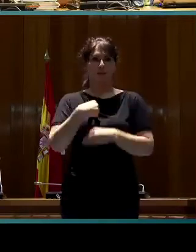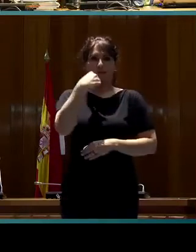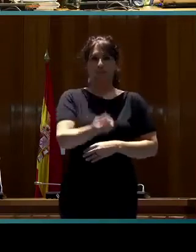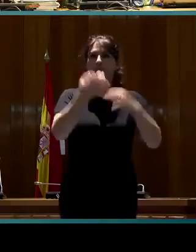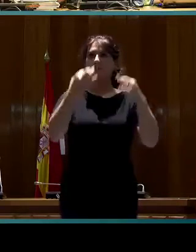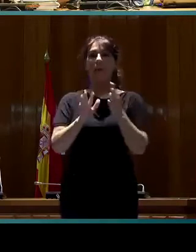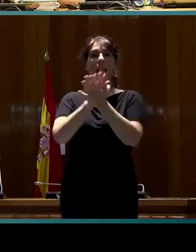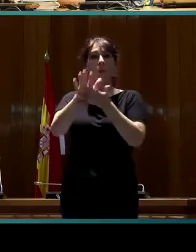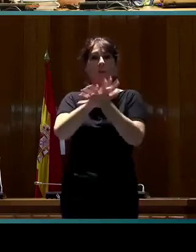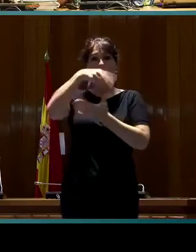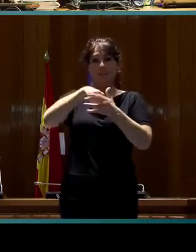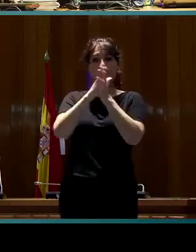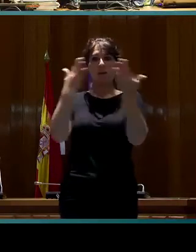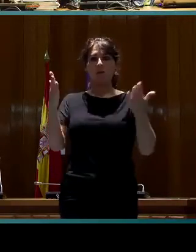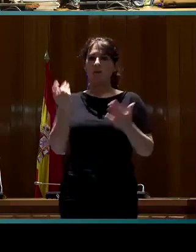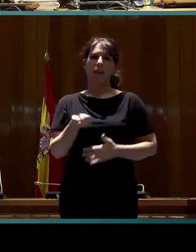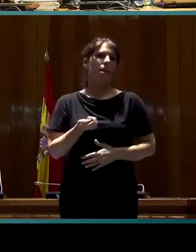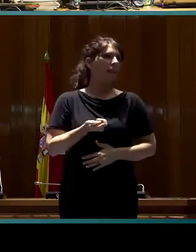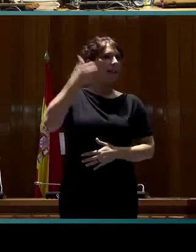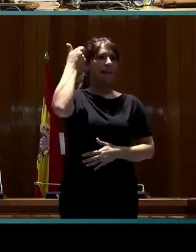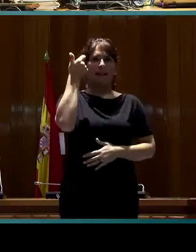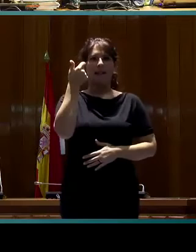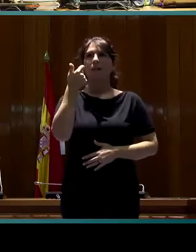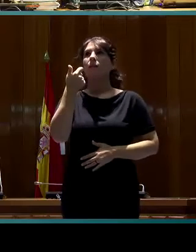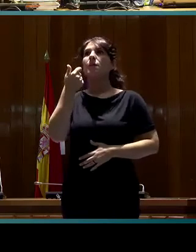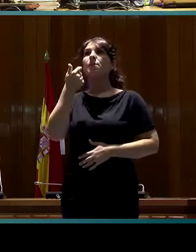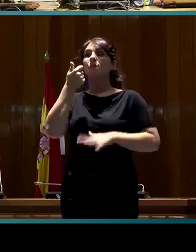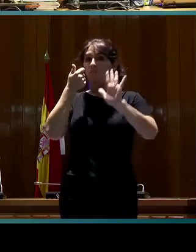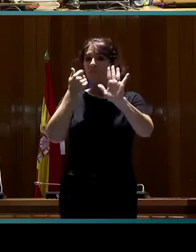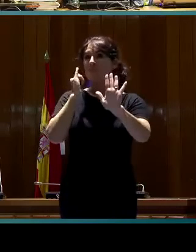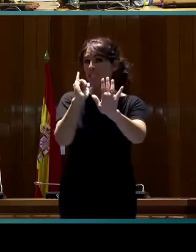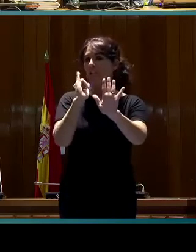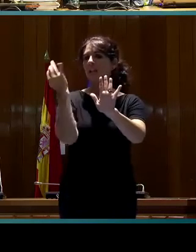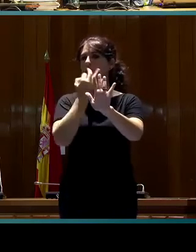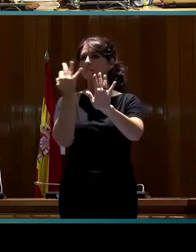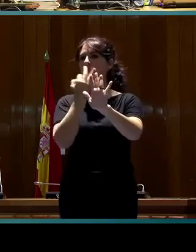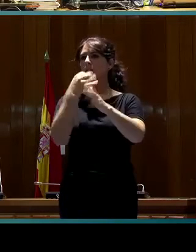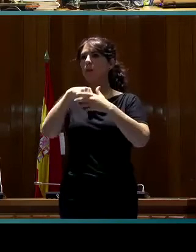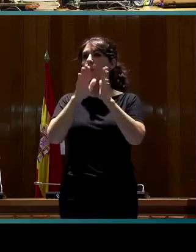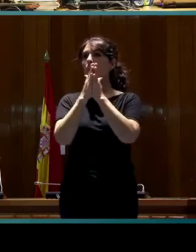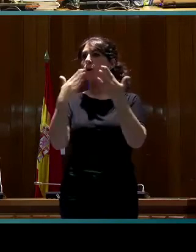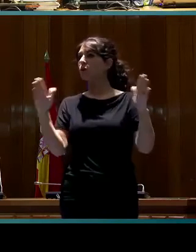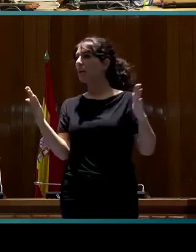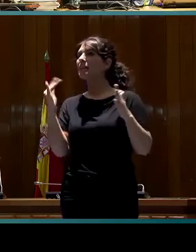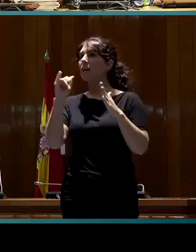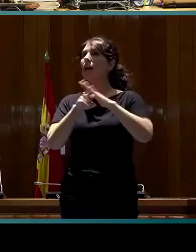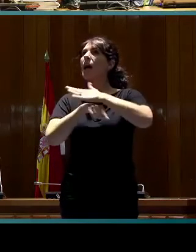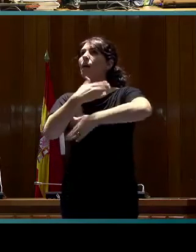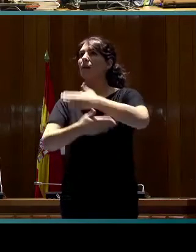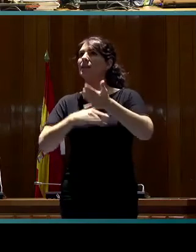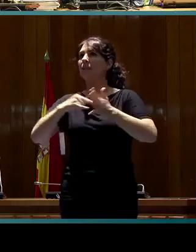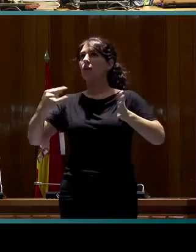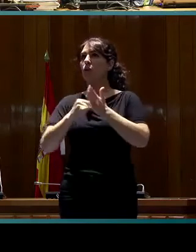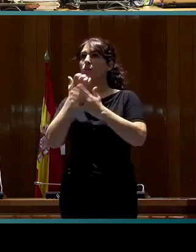en la biblioteca está muy poco presente. Sí, lo que sí que podríais encontrar en bibliotecas son los avances tecnológicos, que yo sepa no